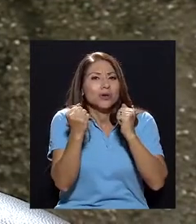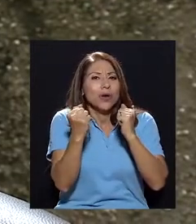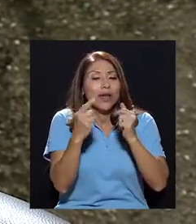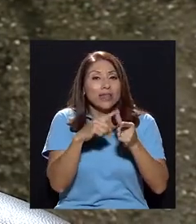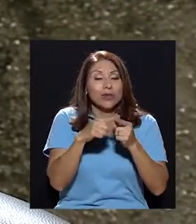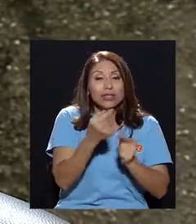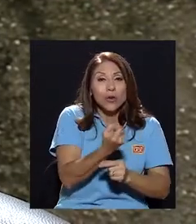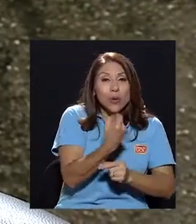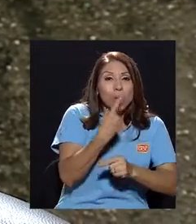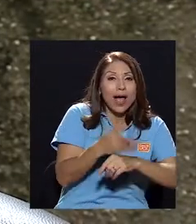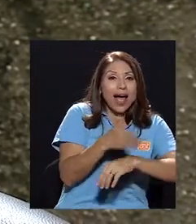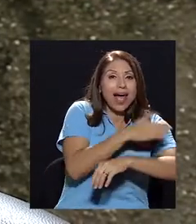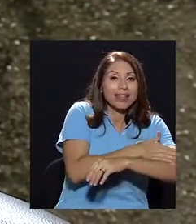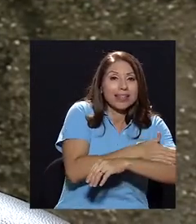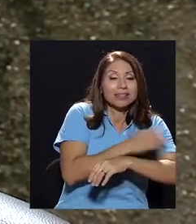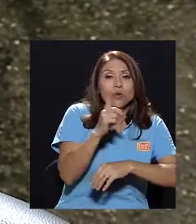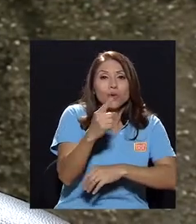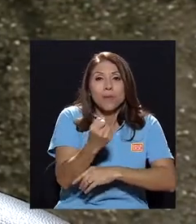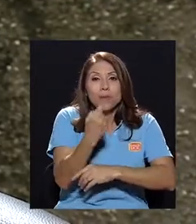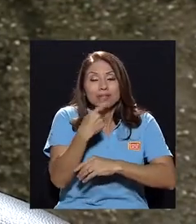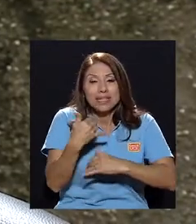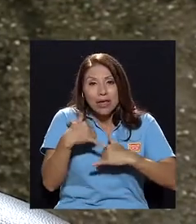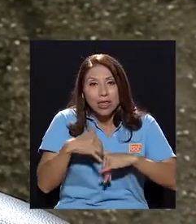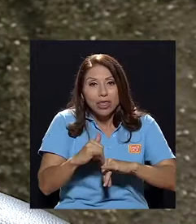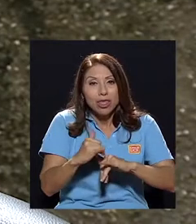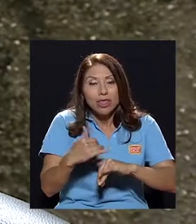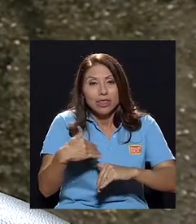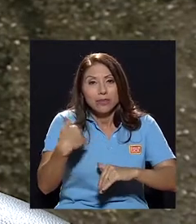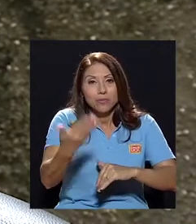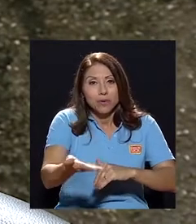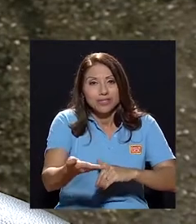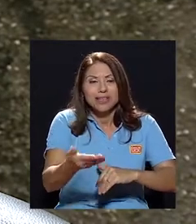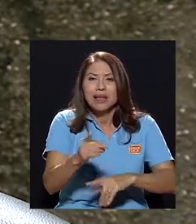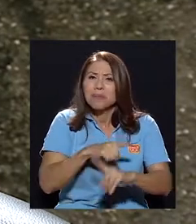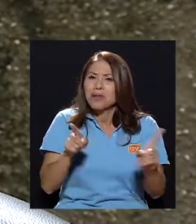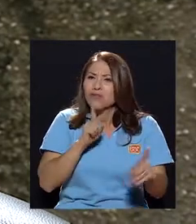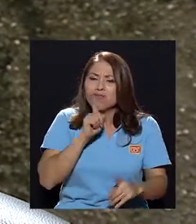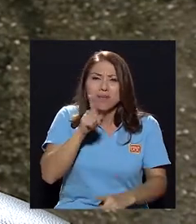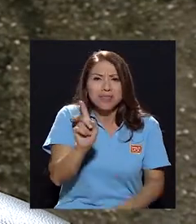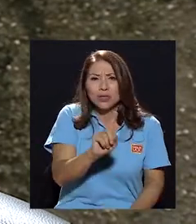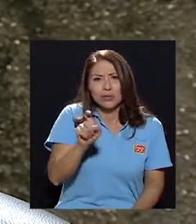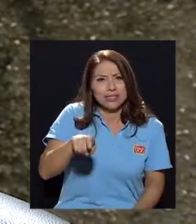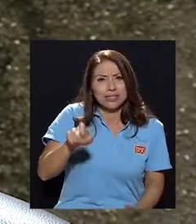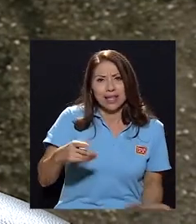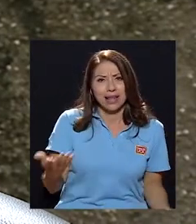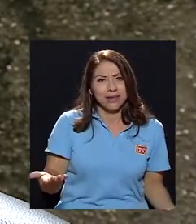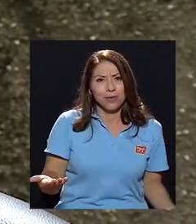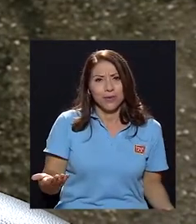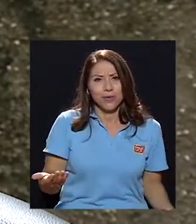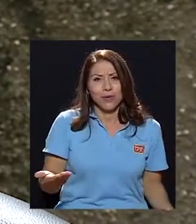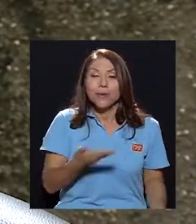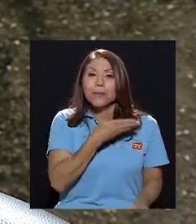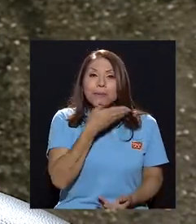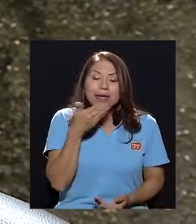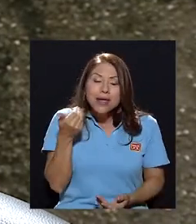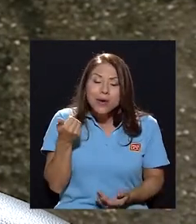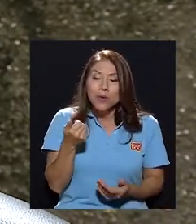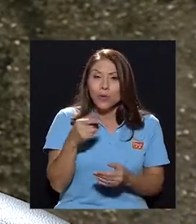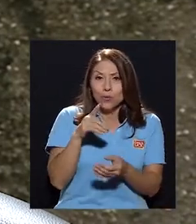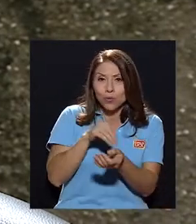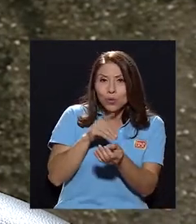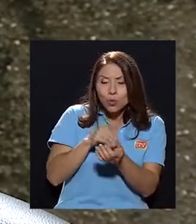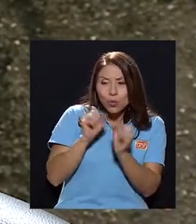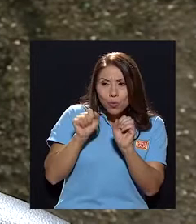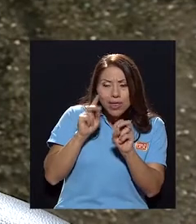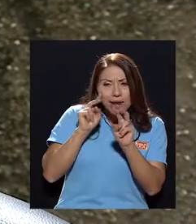necesario. Entonces, lo ideal sería que la persona... Realmente, lo ideal sería que uno lo pudiera